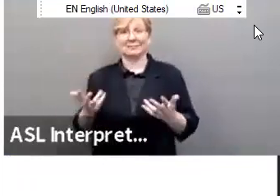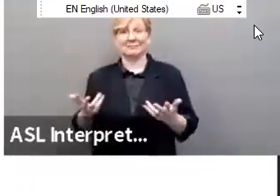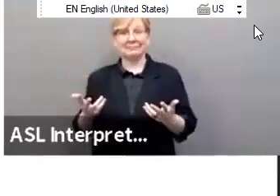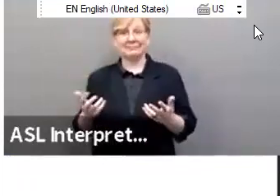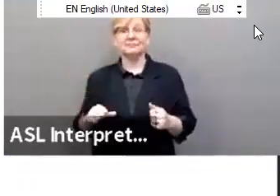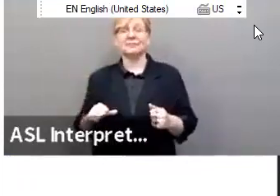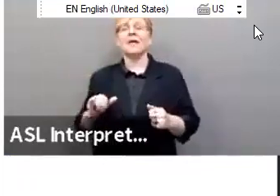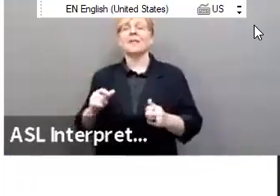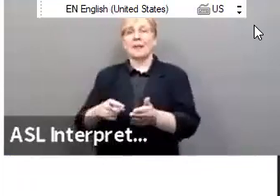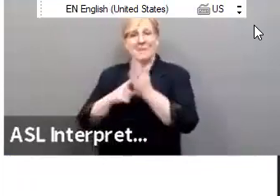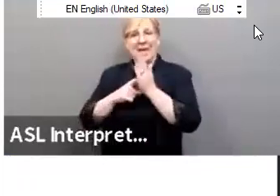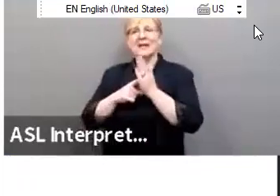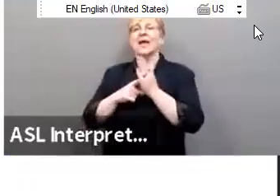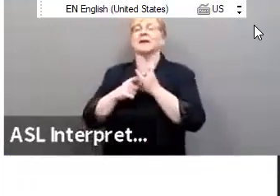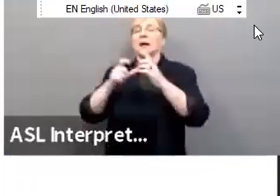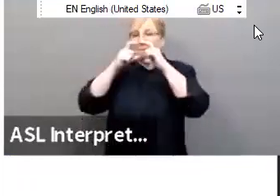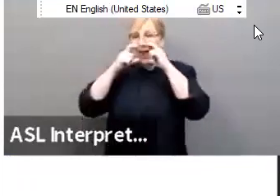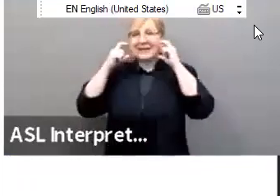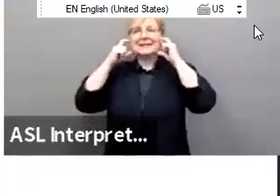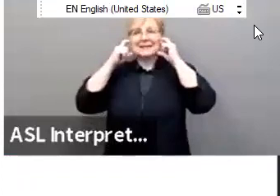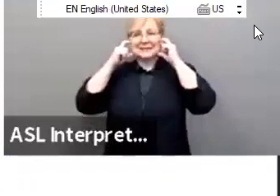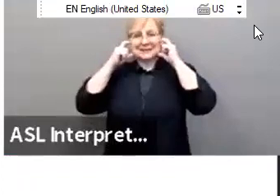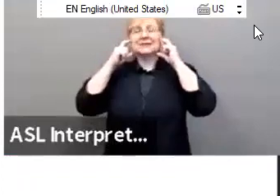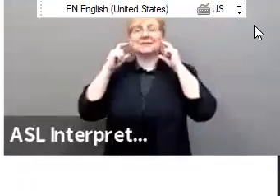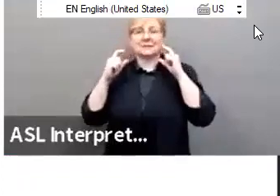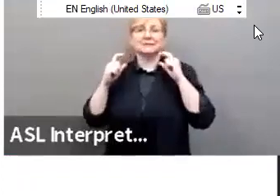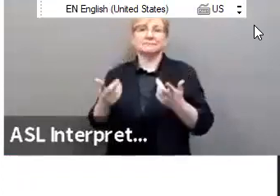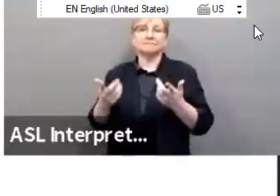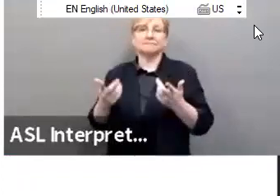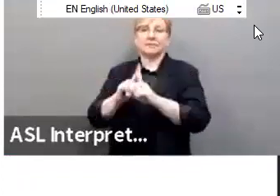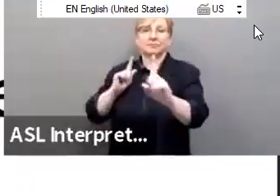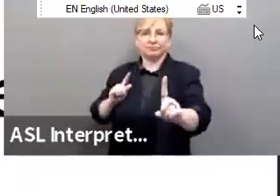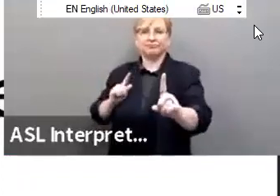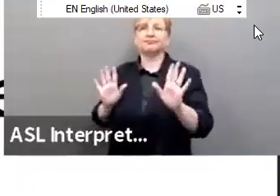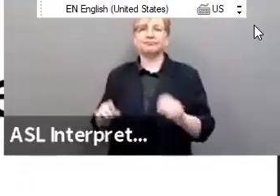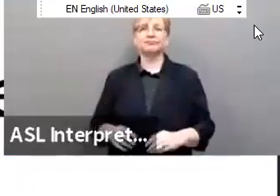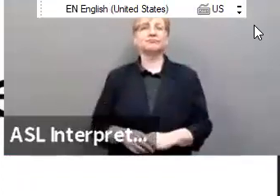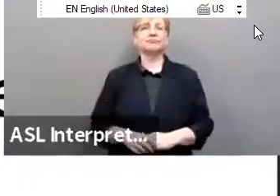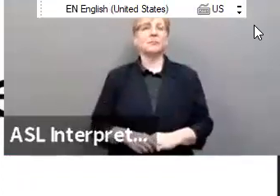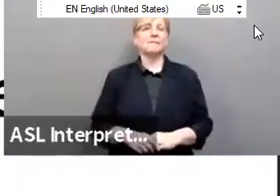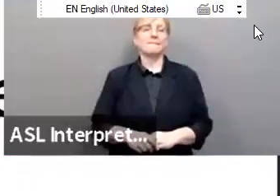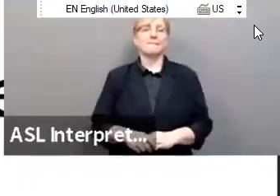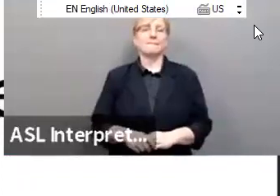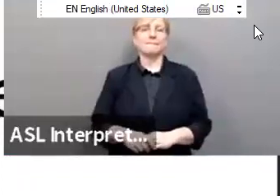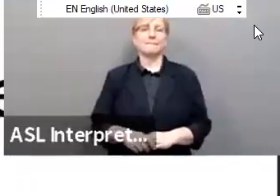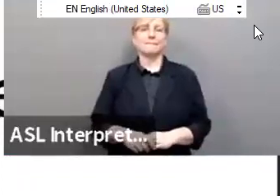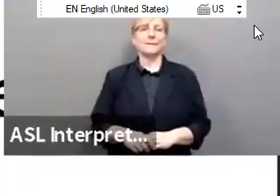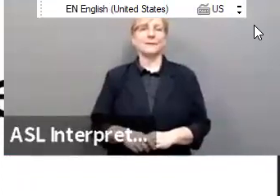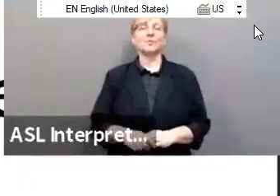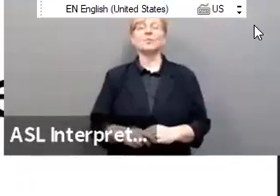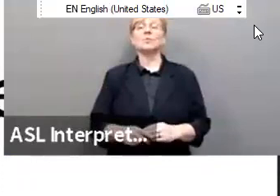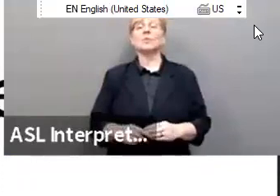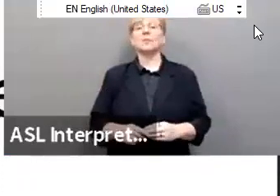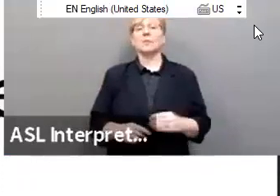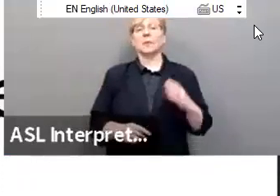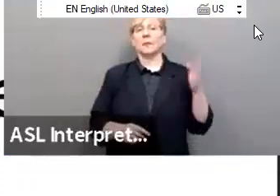del CDC. ¿Se acuerdan que teníamos el sistema de semáforos? Bueno, la mayor parte de nuestro estado está